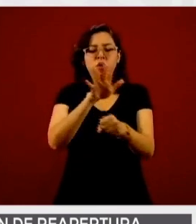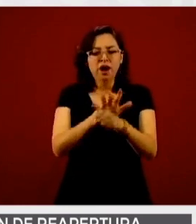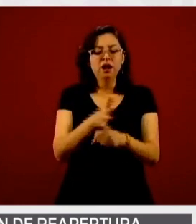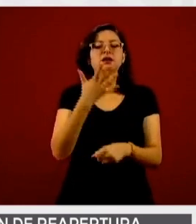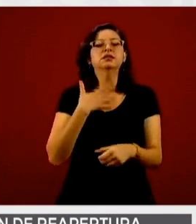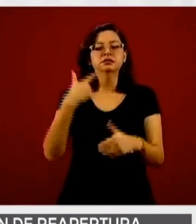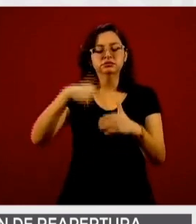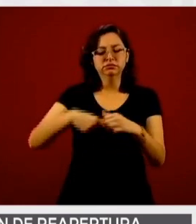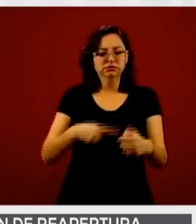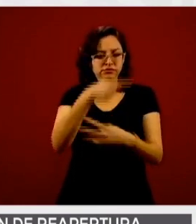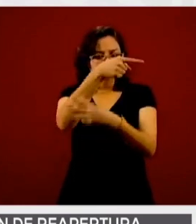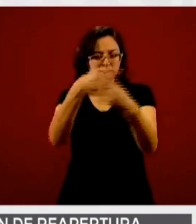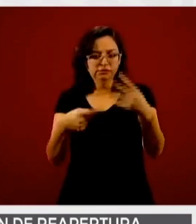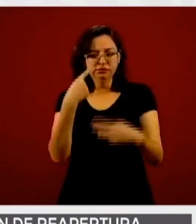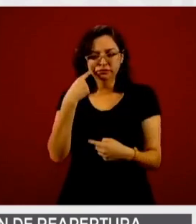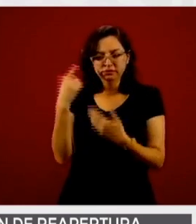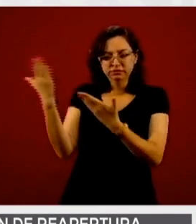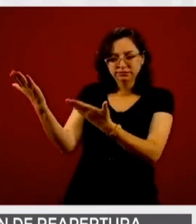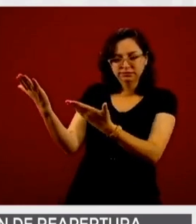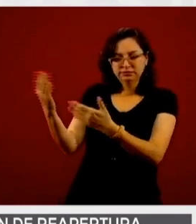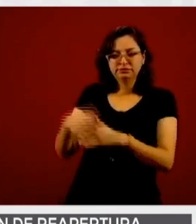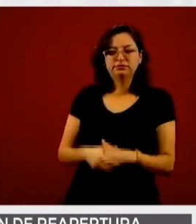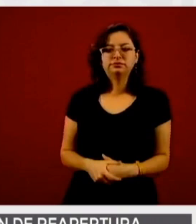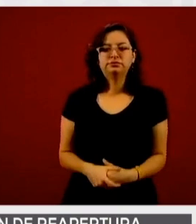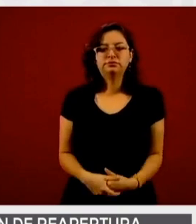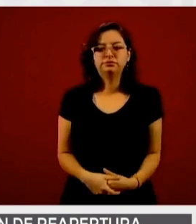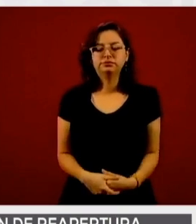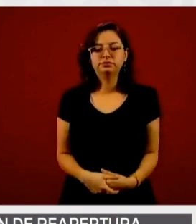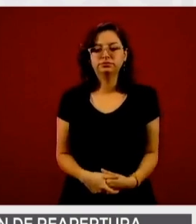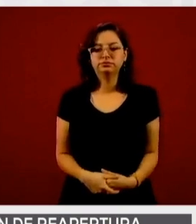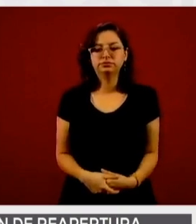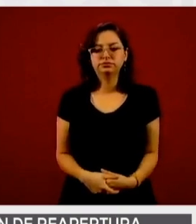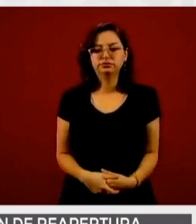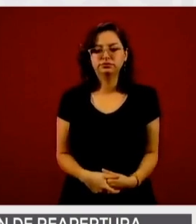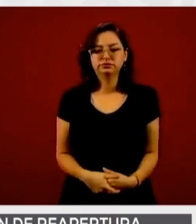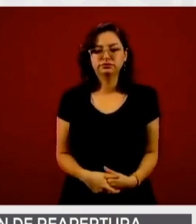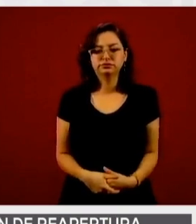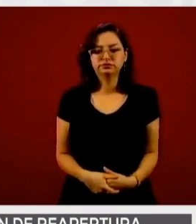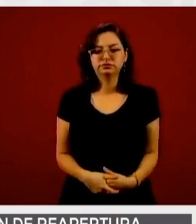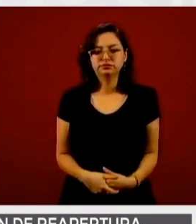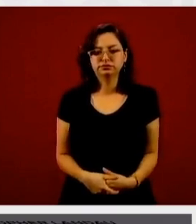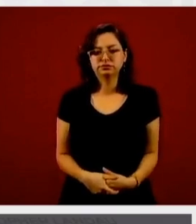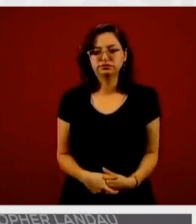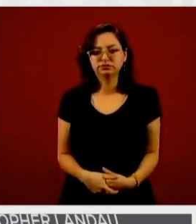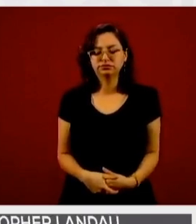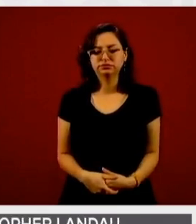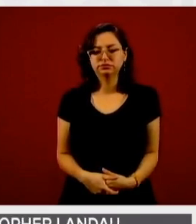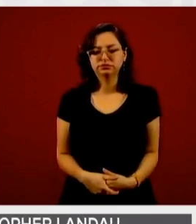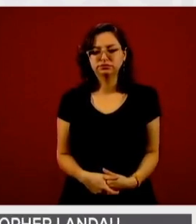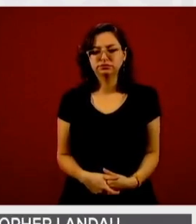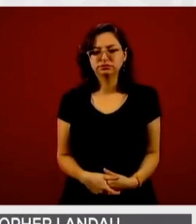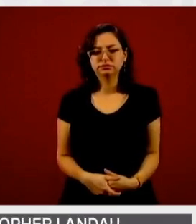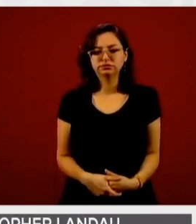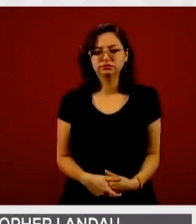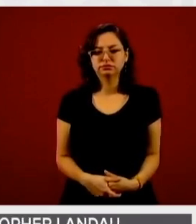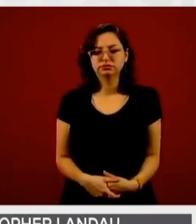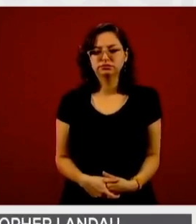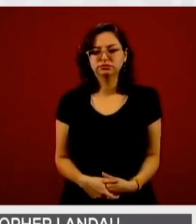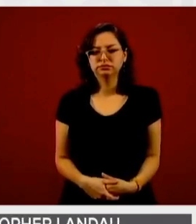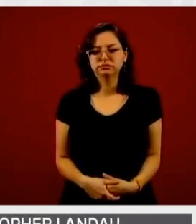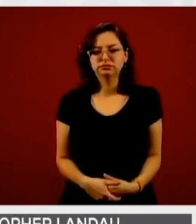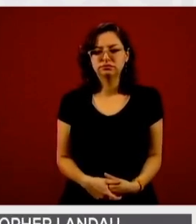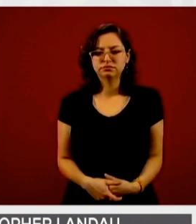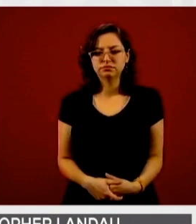Jalisco, Servicio Estrella del Sur en Villa de Álvarez, Colima, Mónica y Sergio Sanabria a Xochiapan,